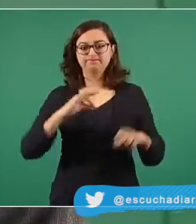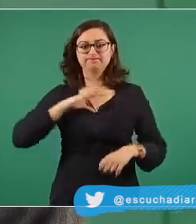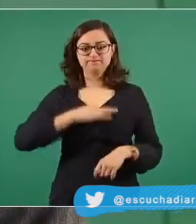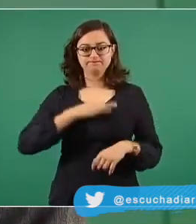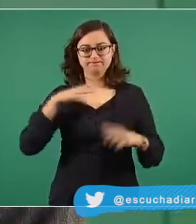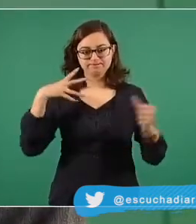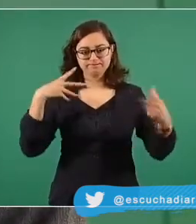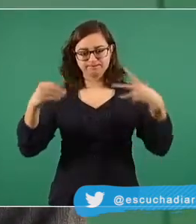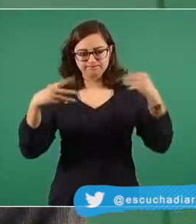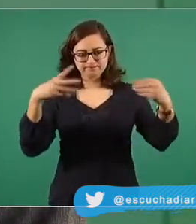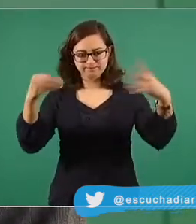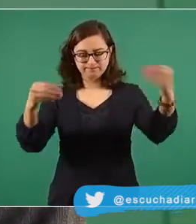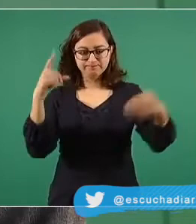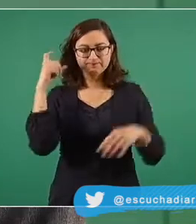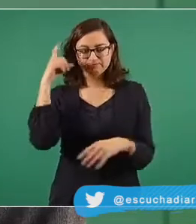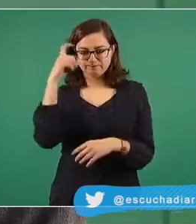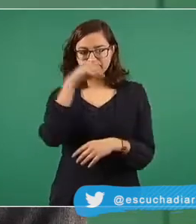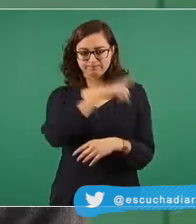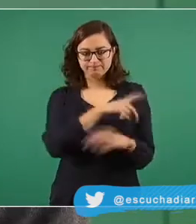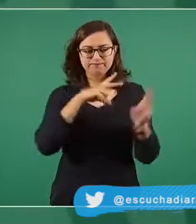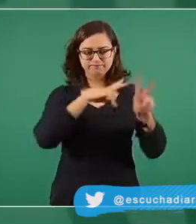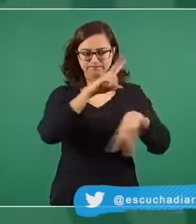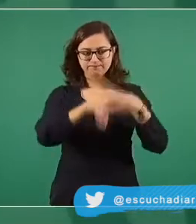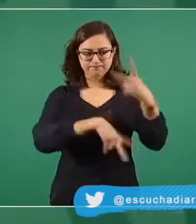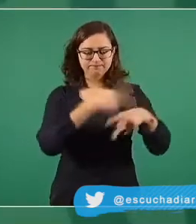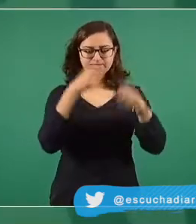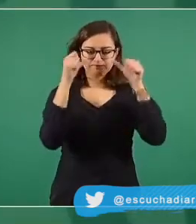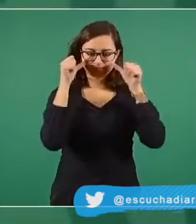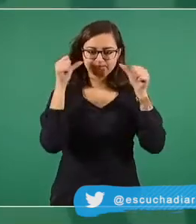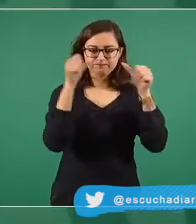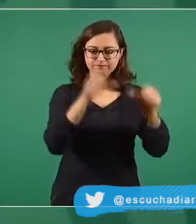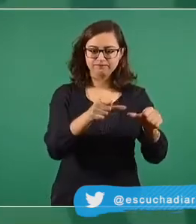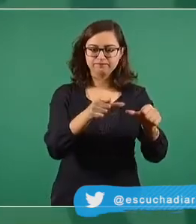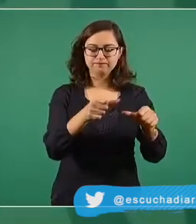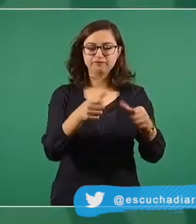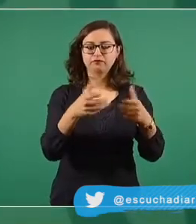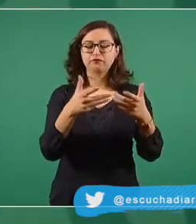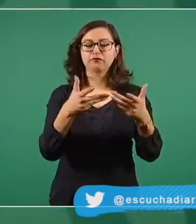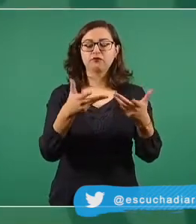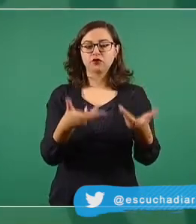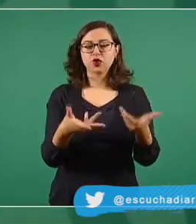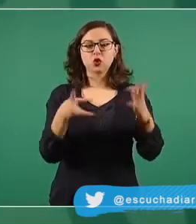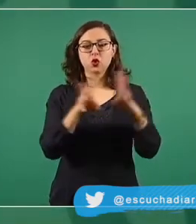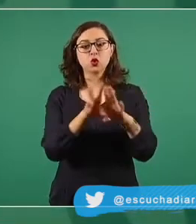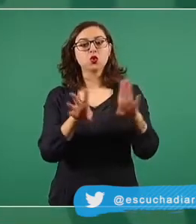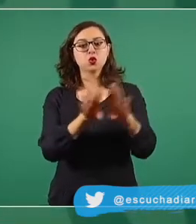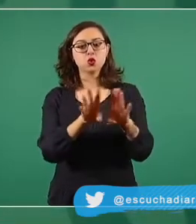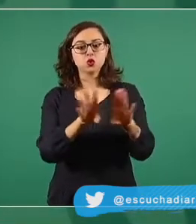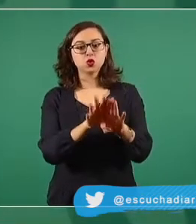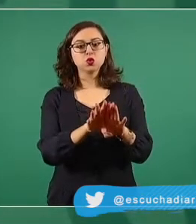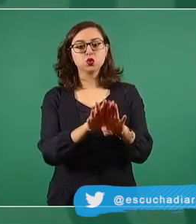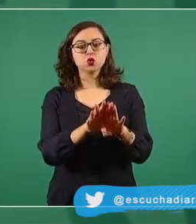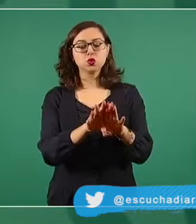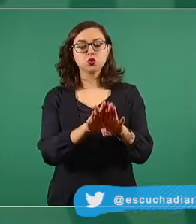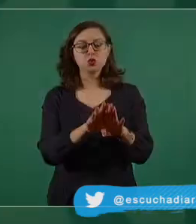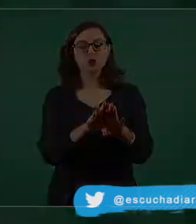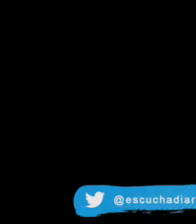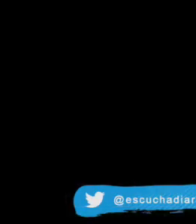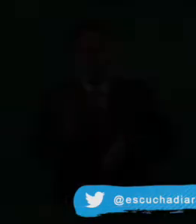para delinquir, porque la Marina, la Guardia Nacional y el Ejército controlan los puertos y aduanas en el